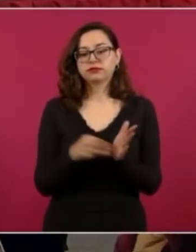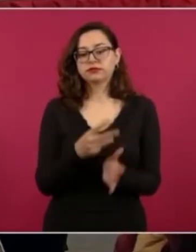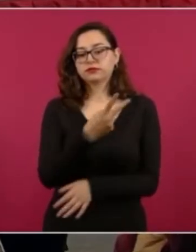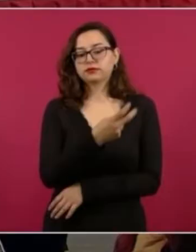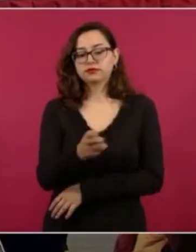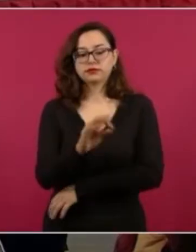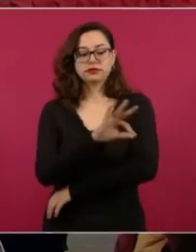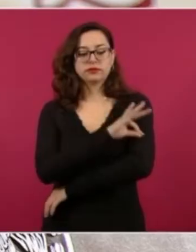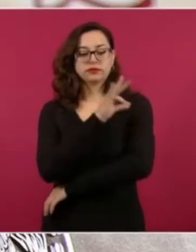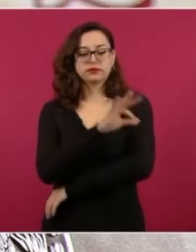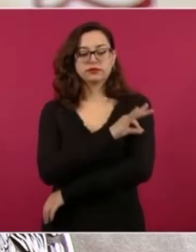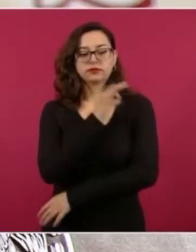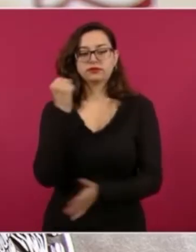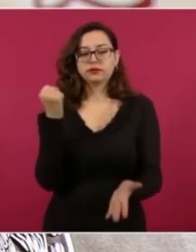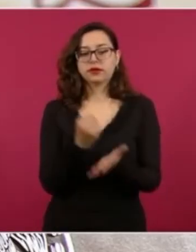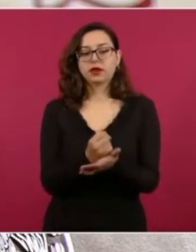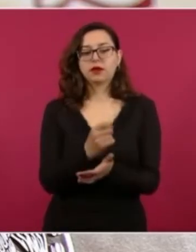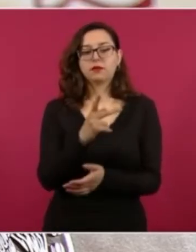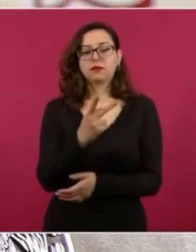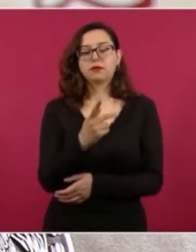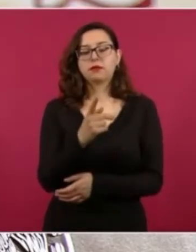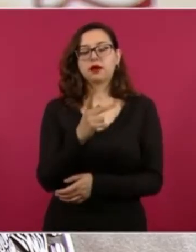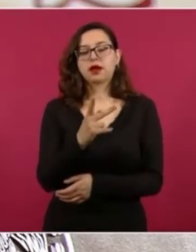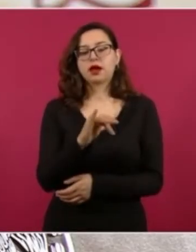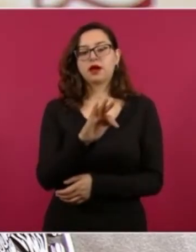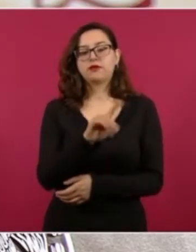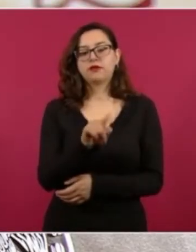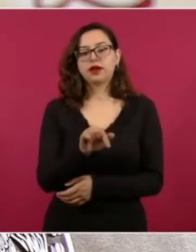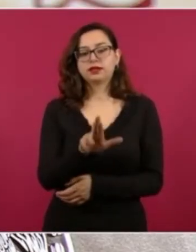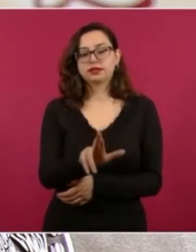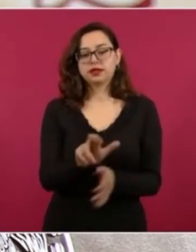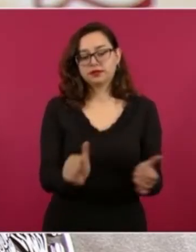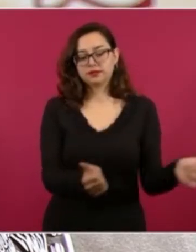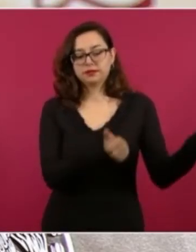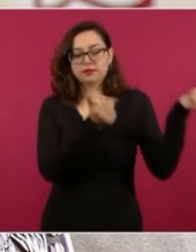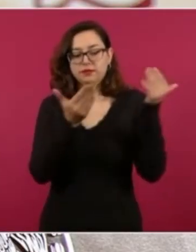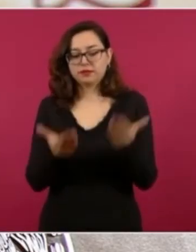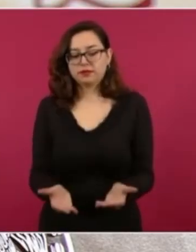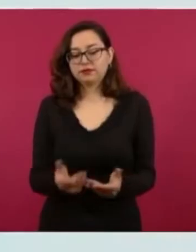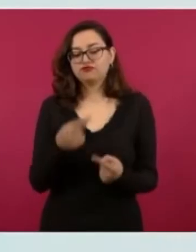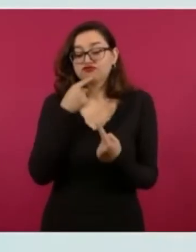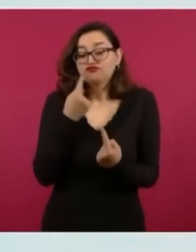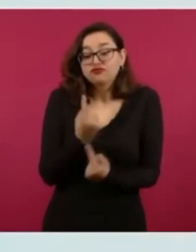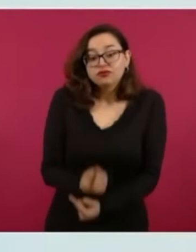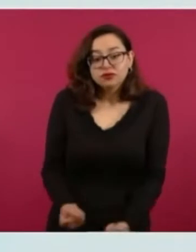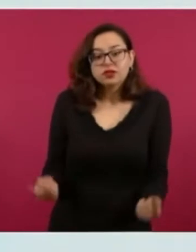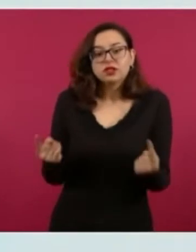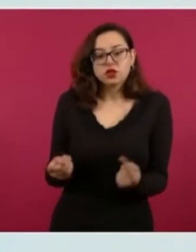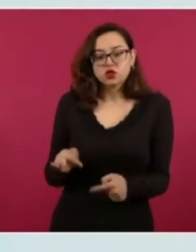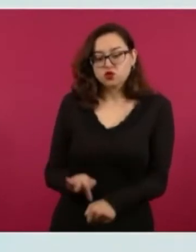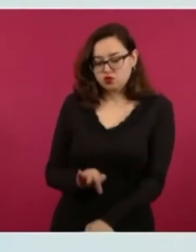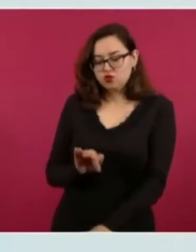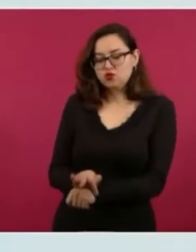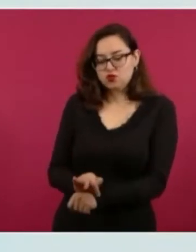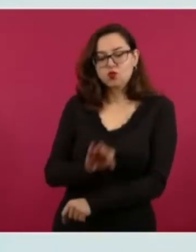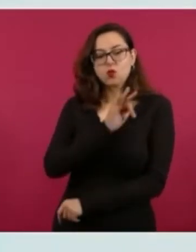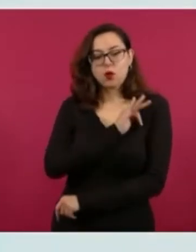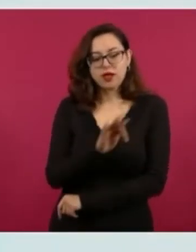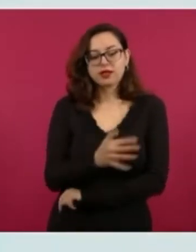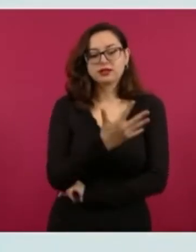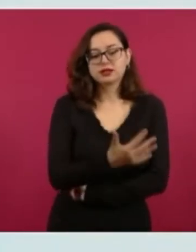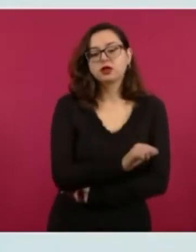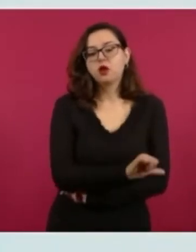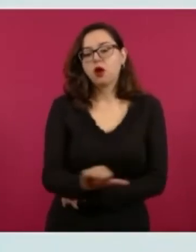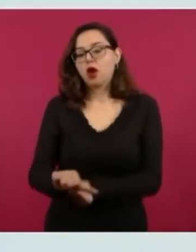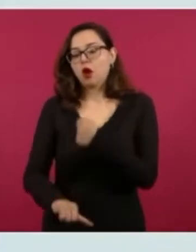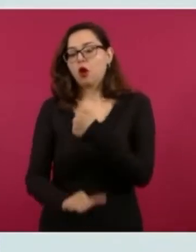de la vacuna pzifer para niñas y niños la vacuna de uso para 5 a 11 años que es la